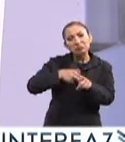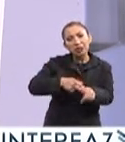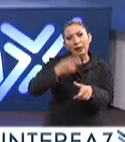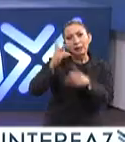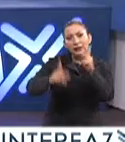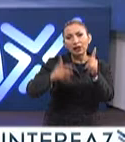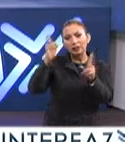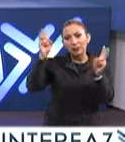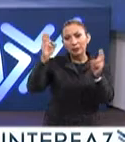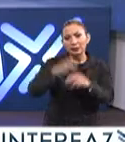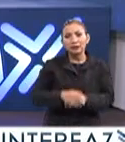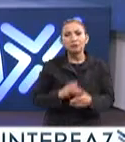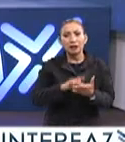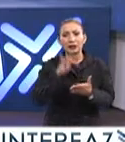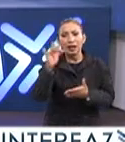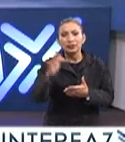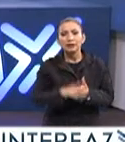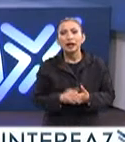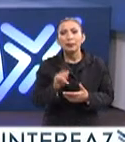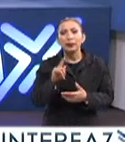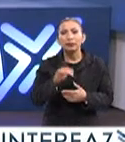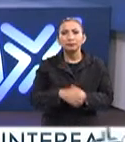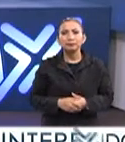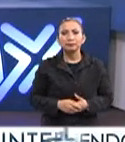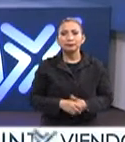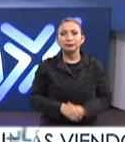estos temas y estos eventos. Gracias, Gracias, encantado. gracias, Armando.